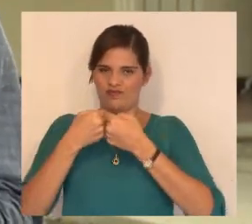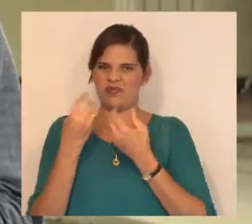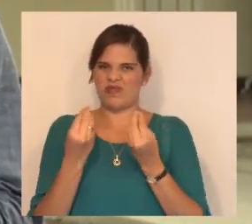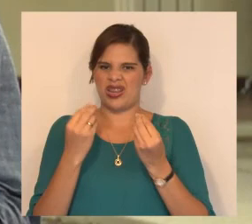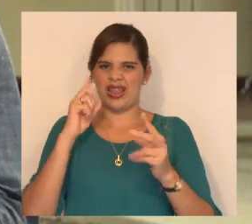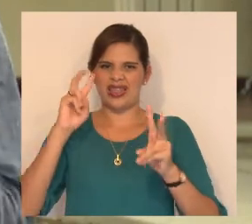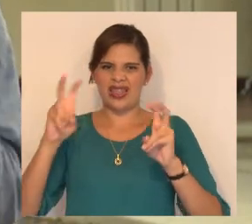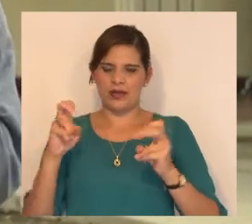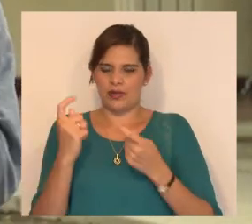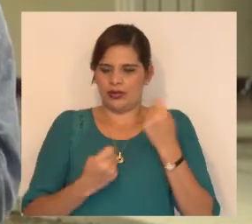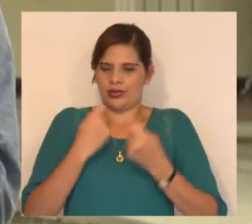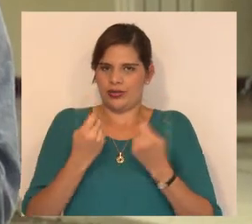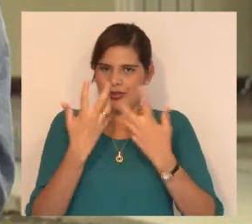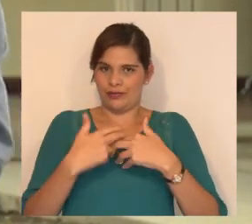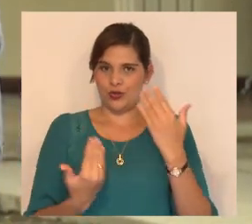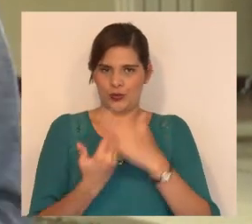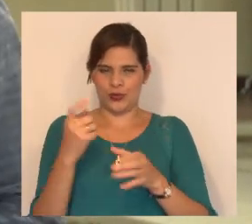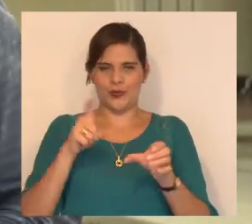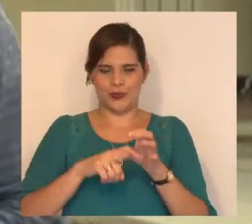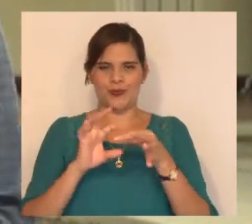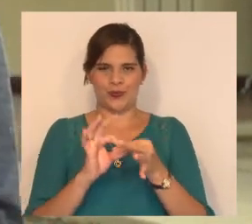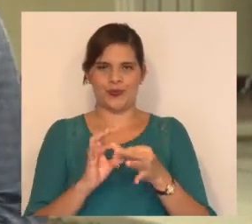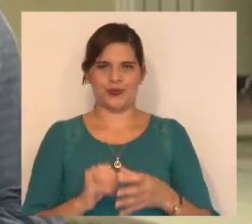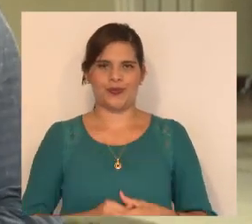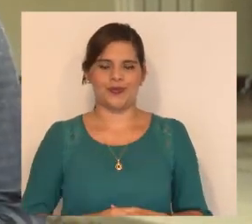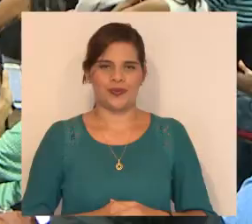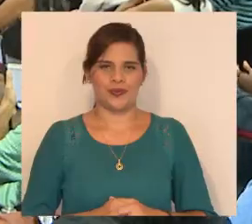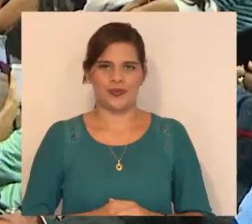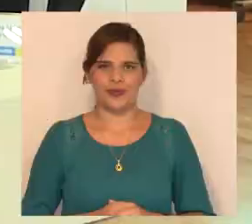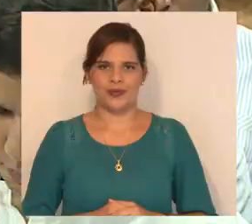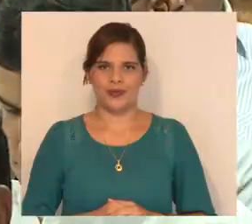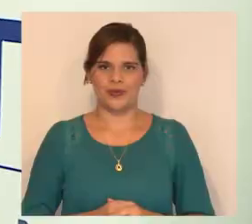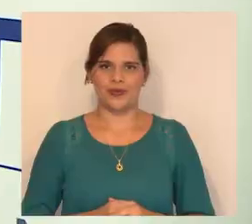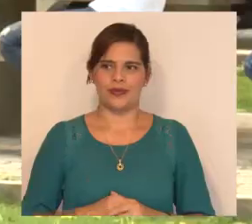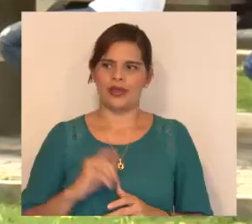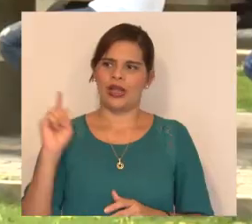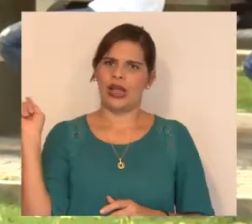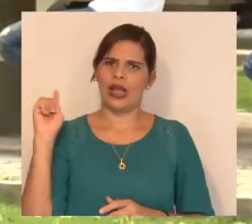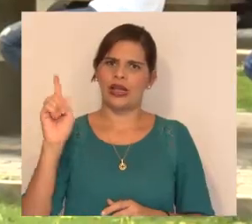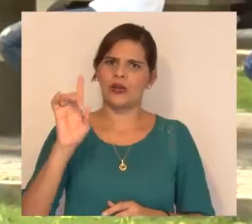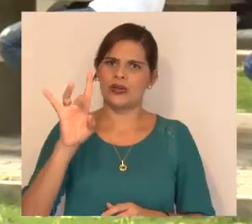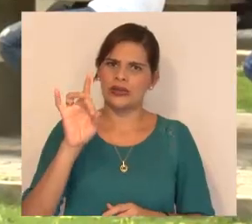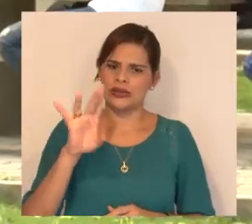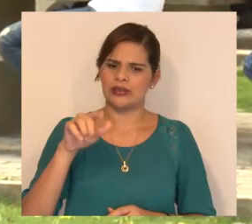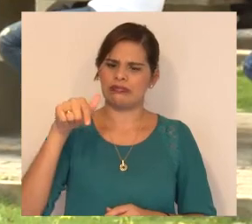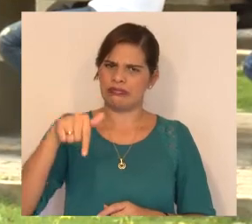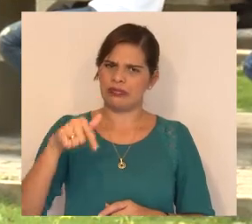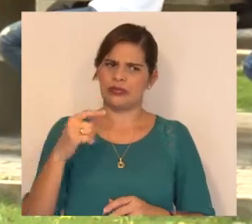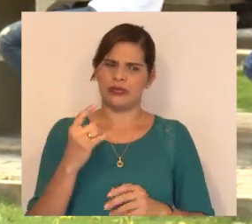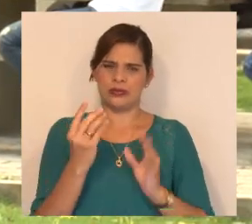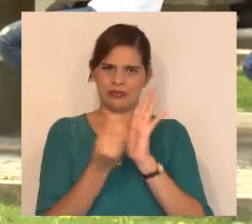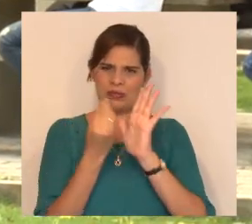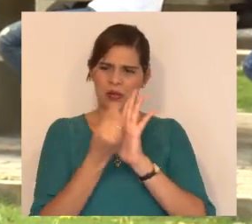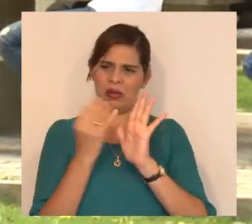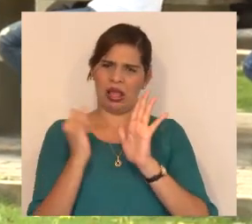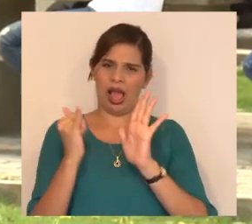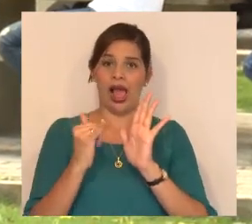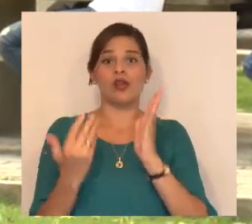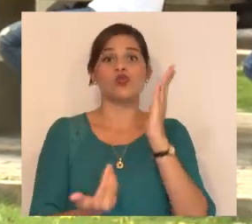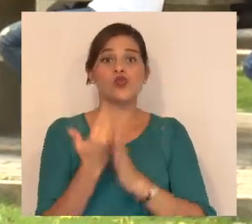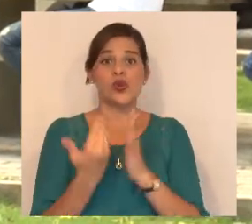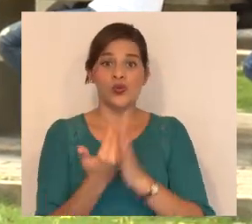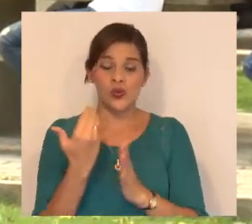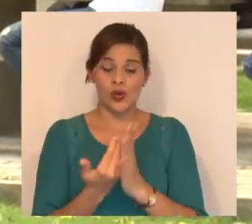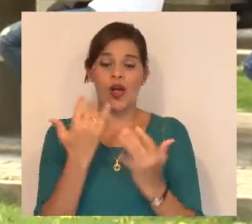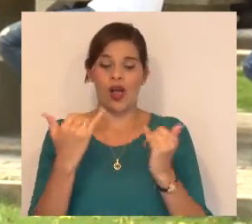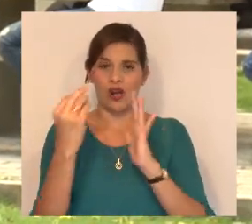todas aquellas iniciativas con potencial como empresas novedosas. Después de 15 años de vigencia, la Universidad del Magdalena